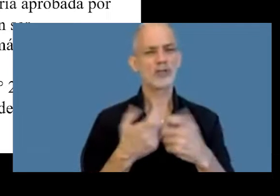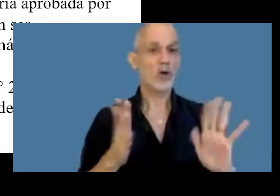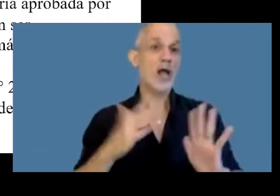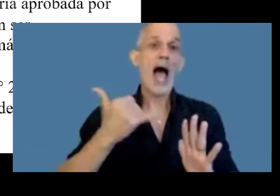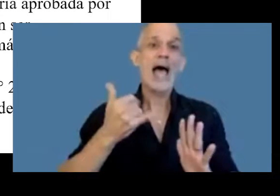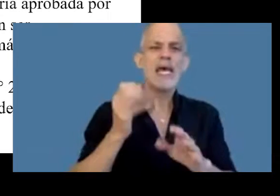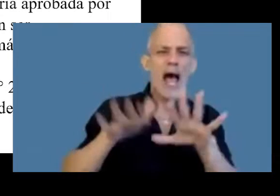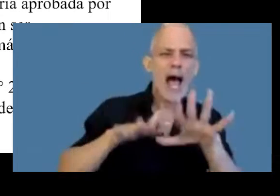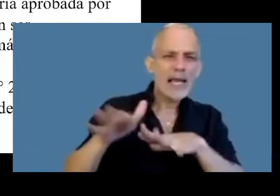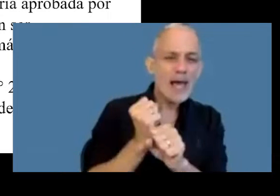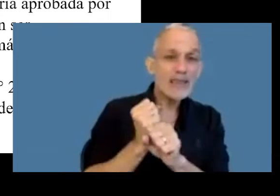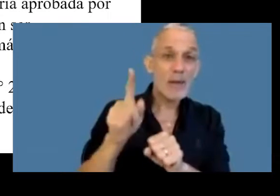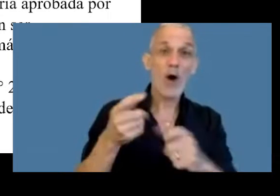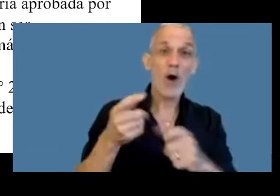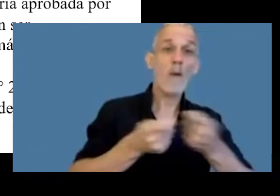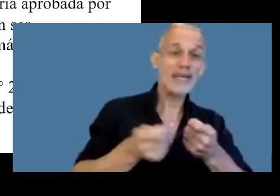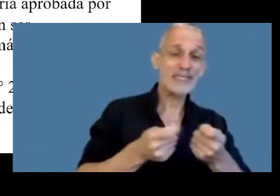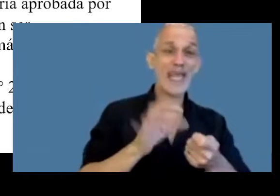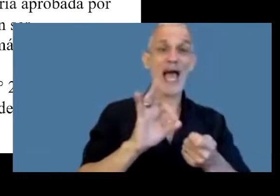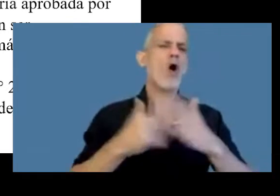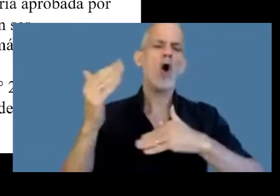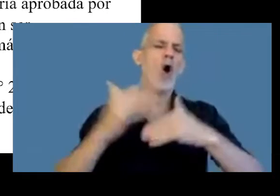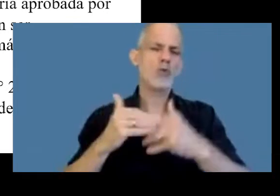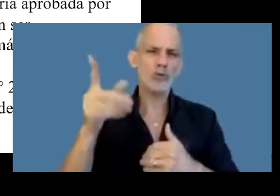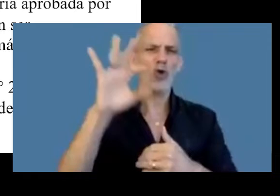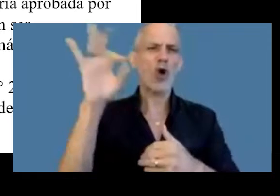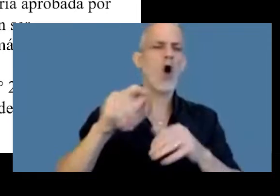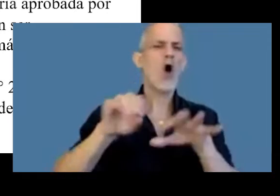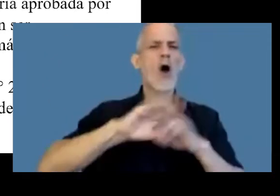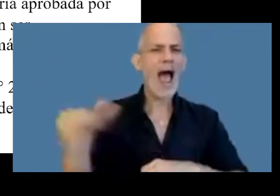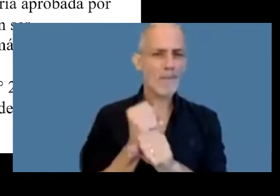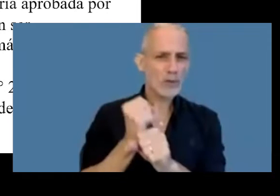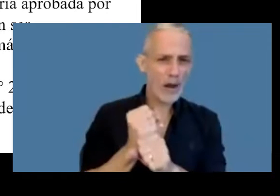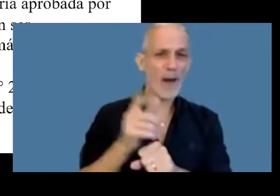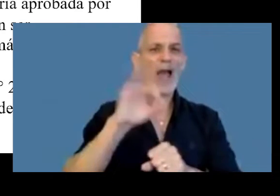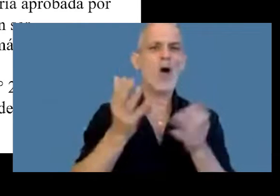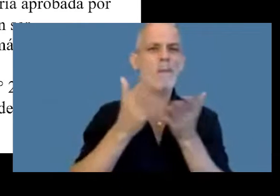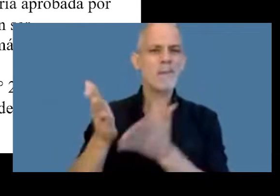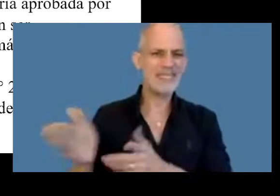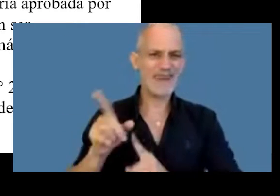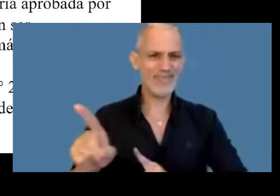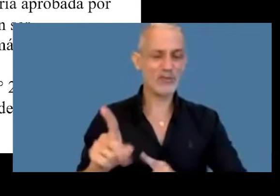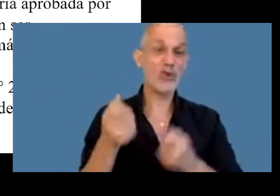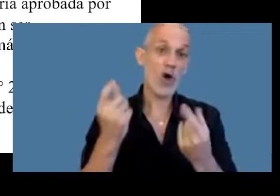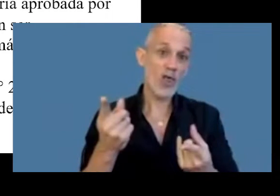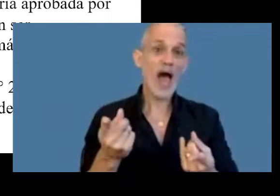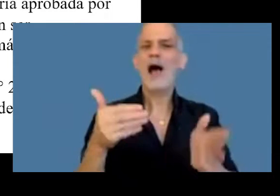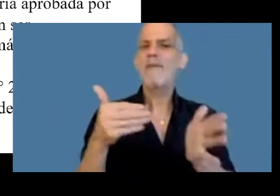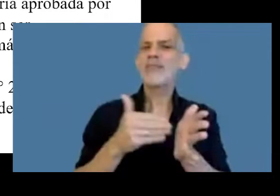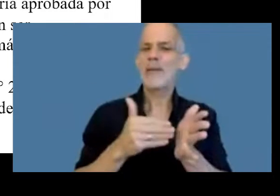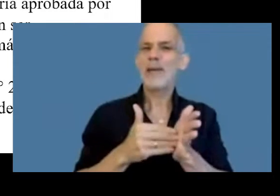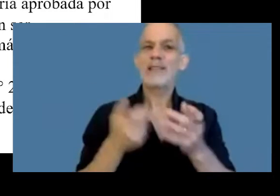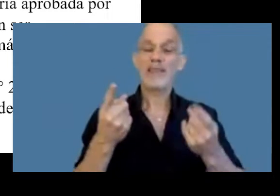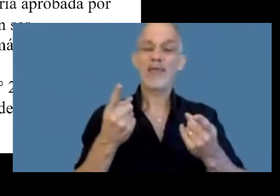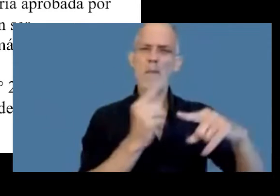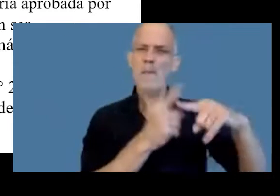ya sea comercial, construcción, agropecuario, prestación de servicios, de acuerdo al promedio